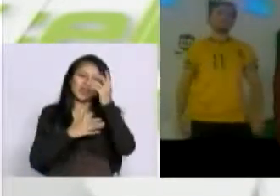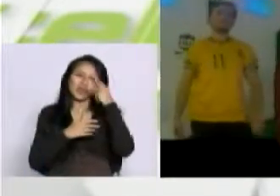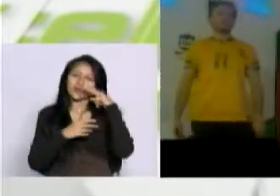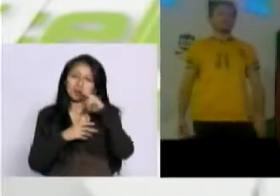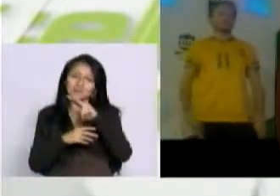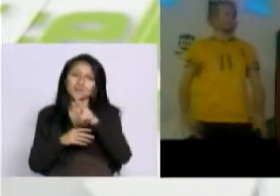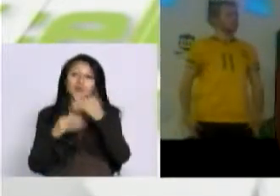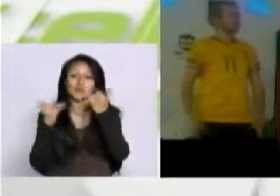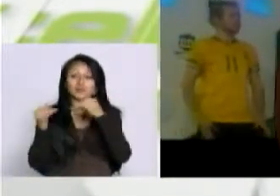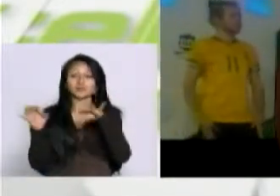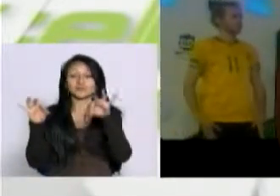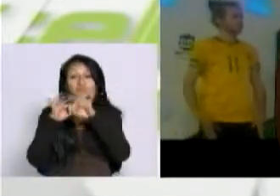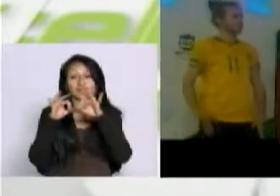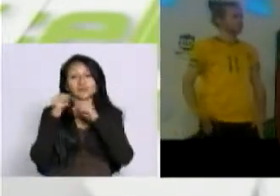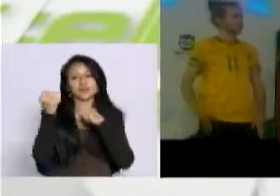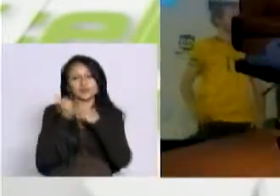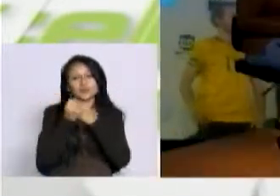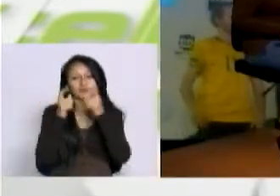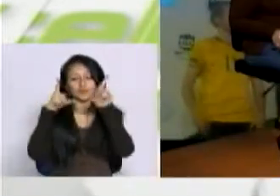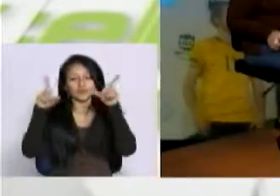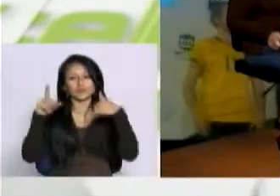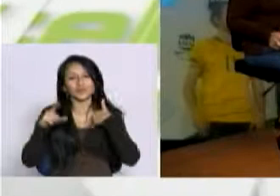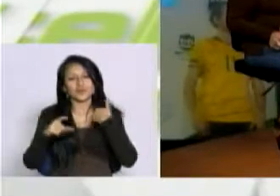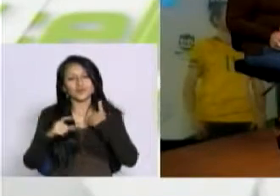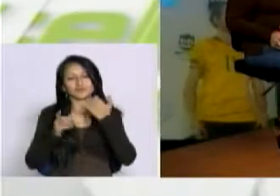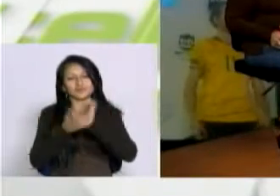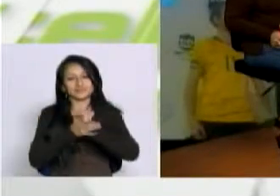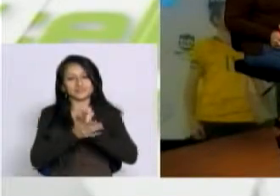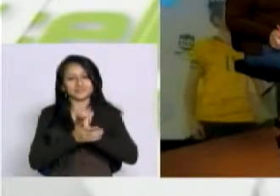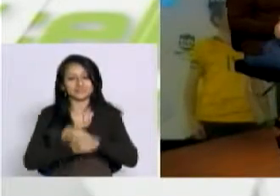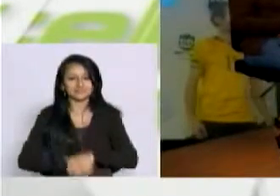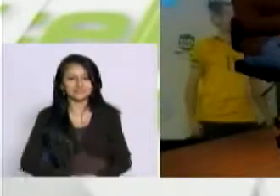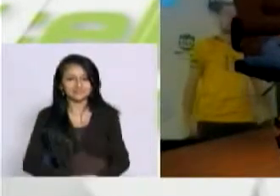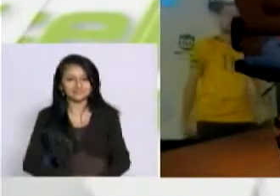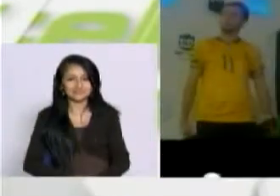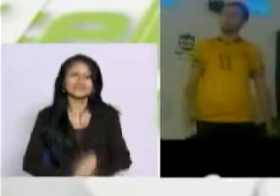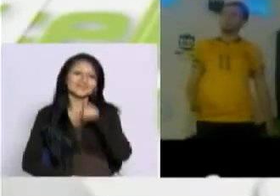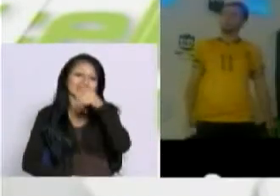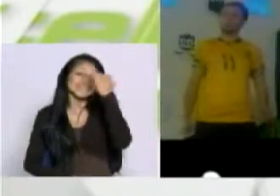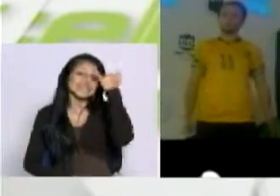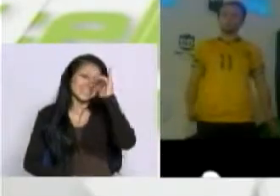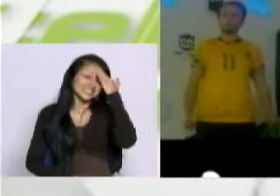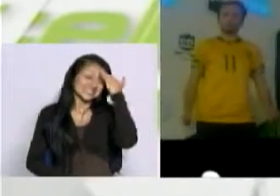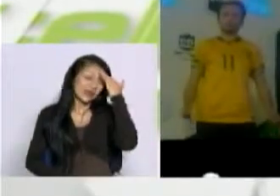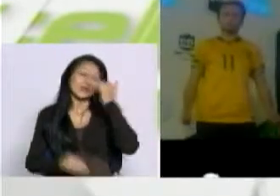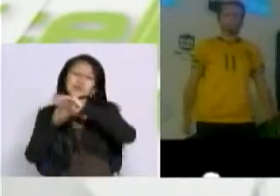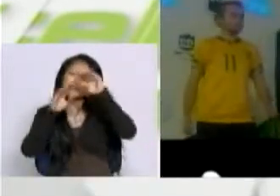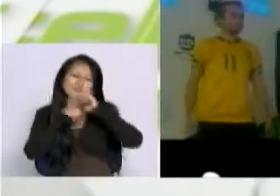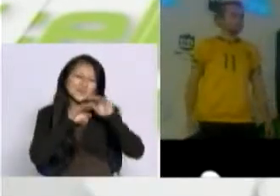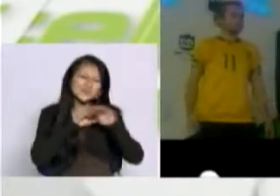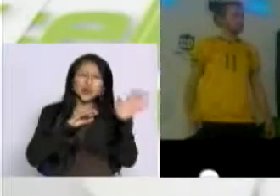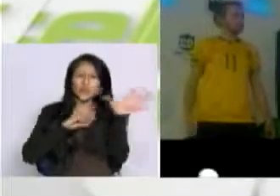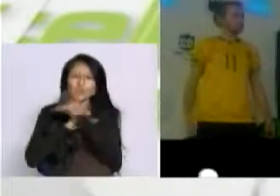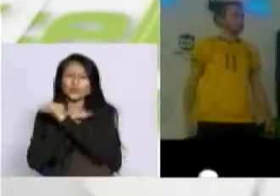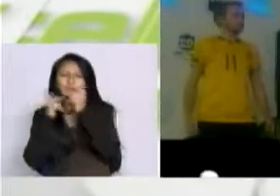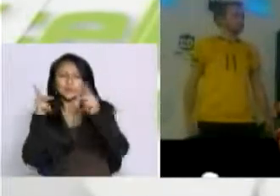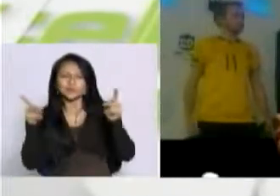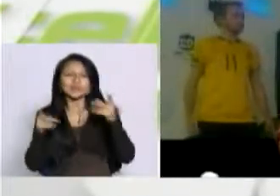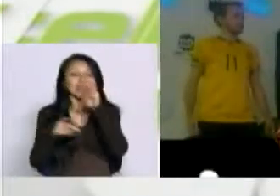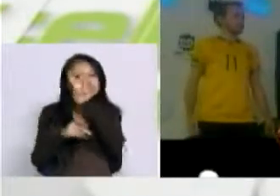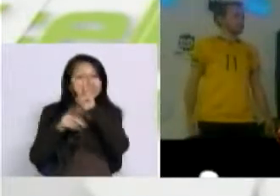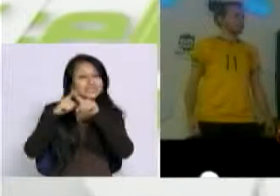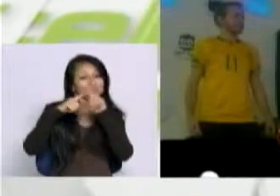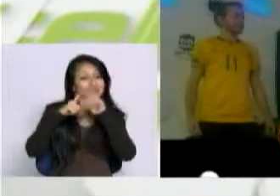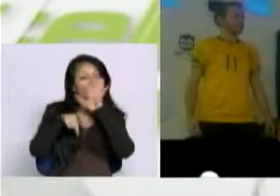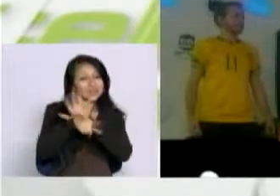de este importante programa de la Franja Juvenil del canal regional Telecafé. Ya saben, los invito a todos ustedes para que se conecten de 3:30 a 4 de